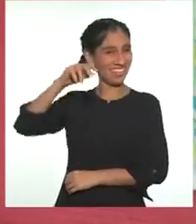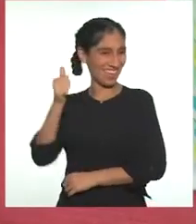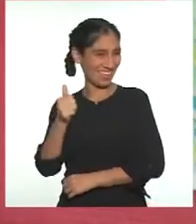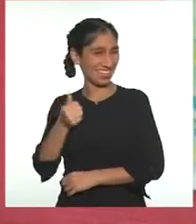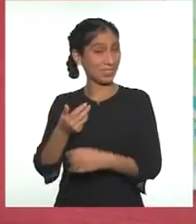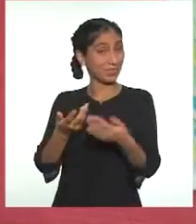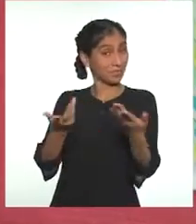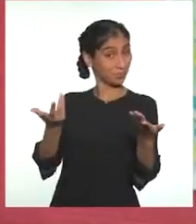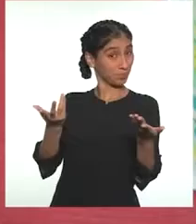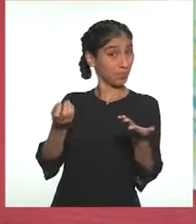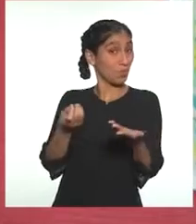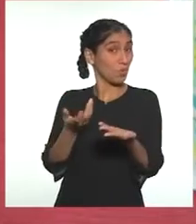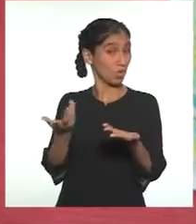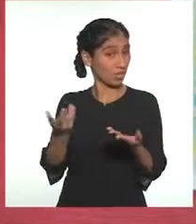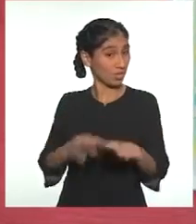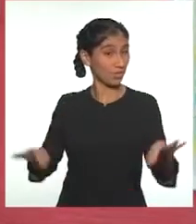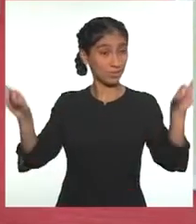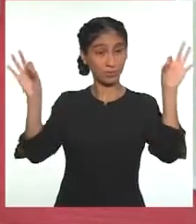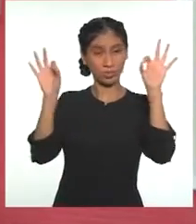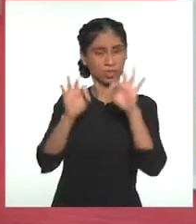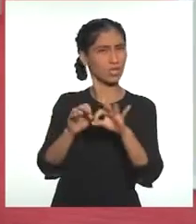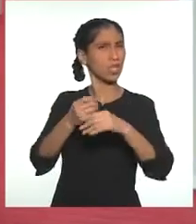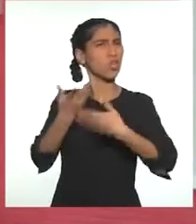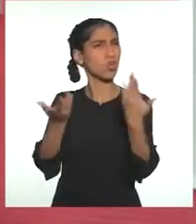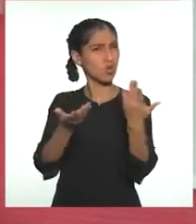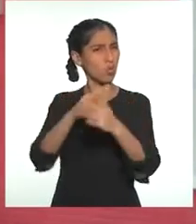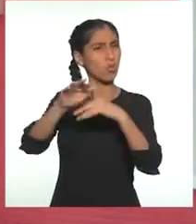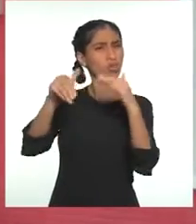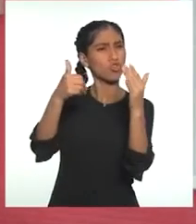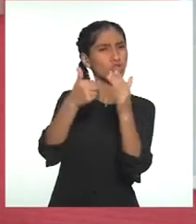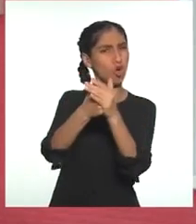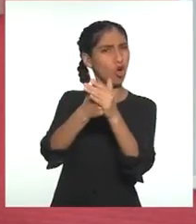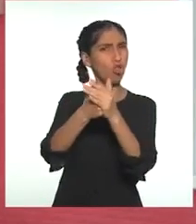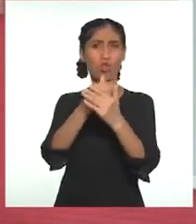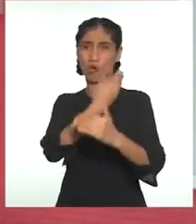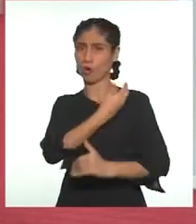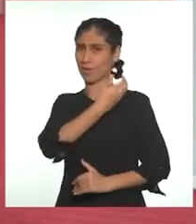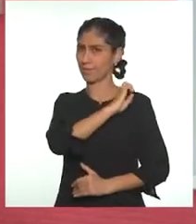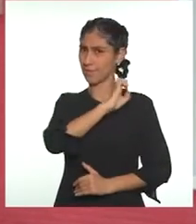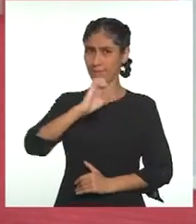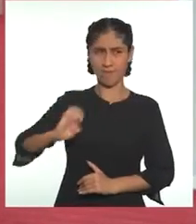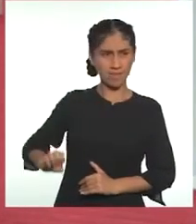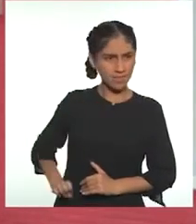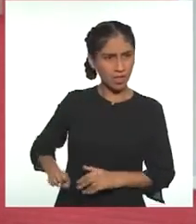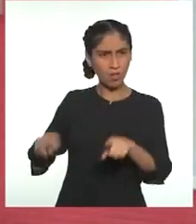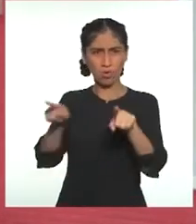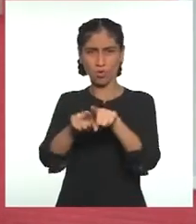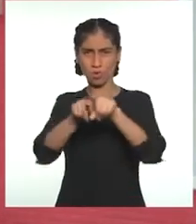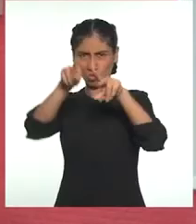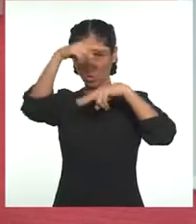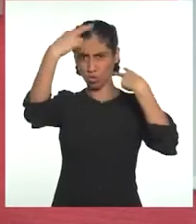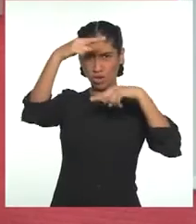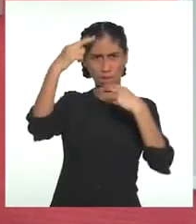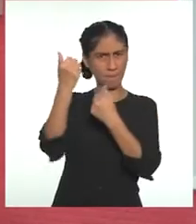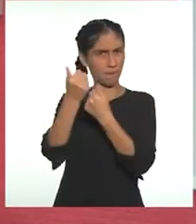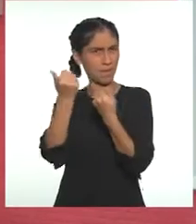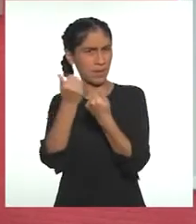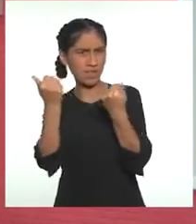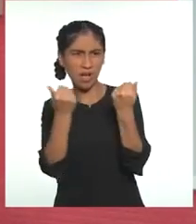NA. Porque es importante saber cómo los gobiernos y la prensa contribuyeron a enfrentar las pandemias de finales del siglo